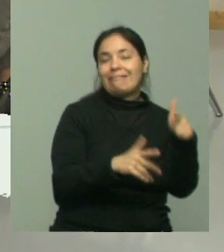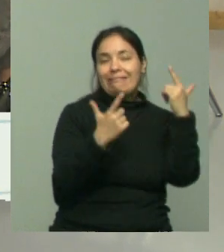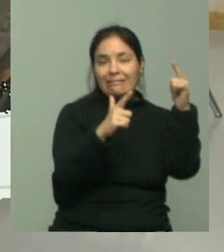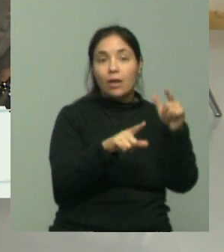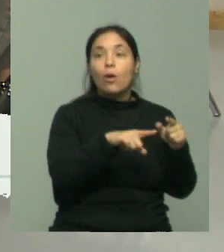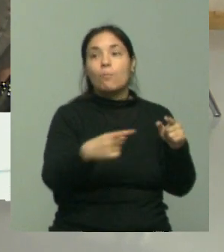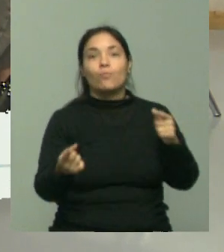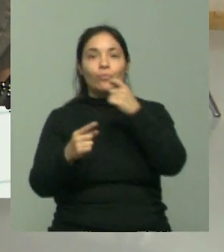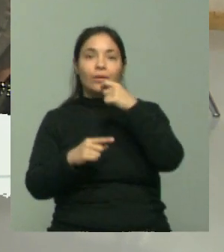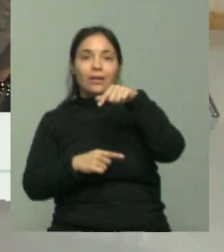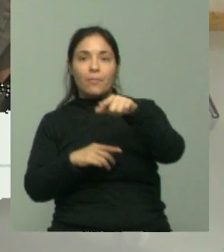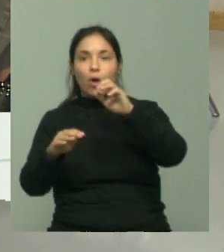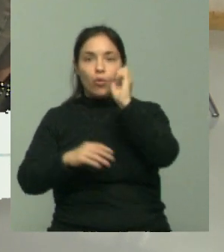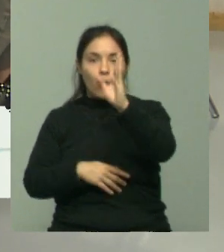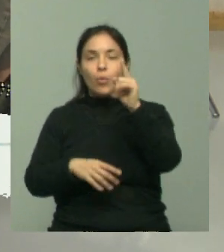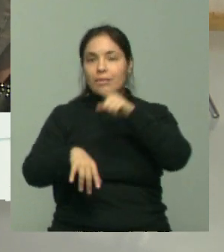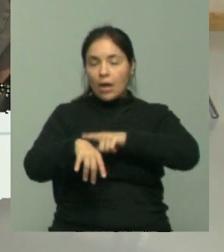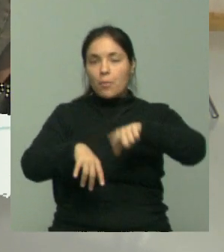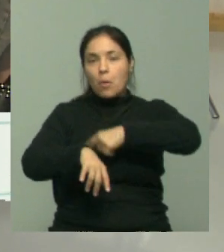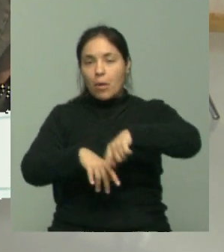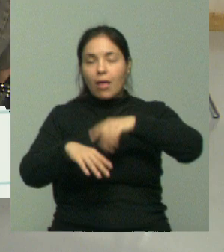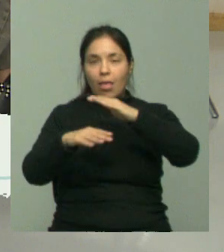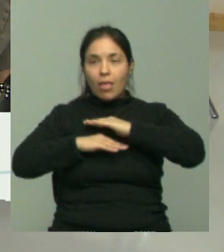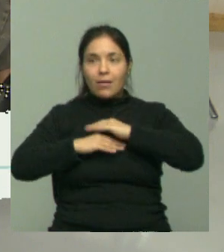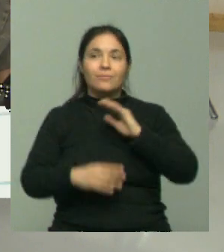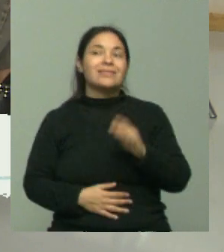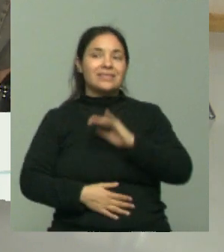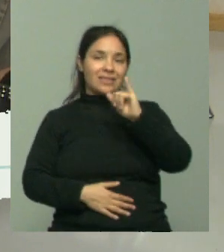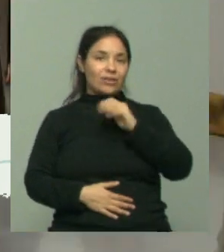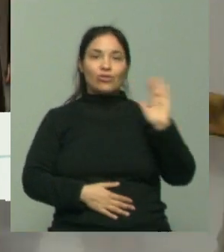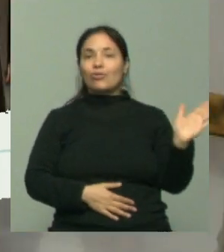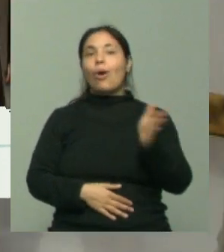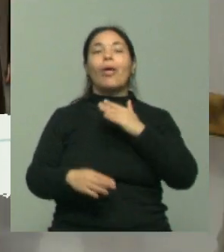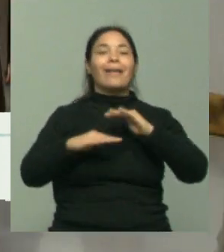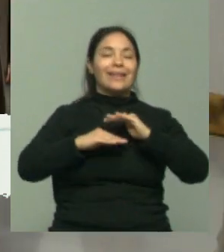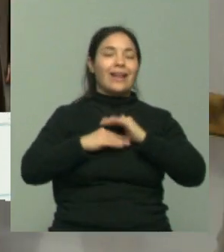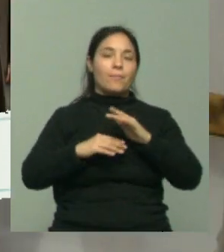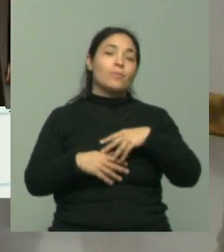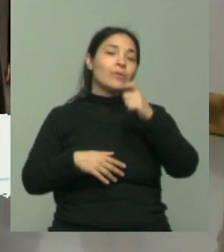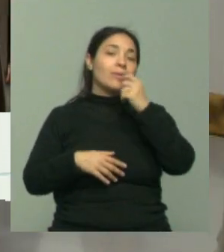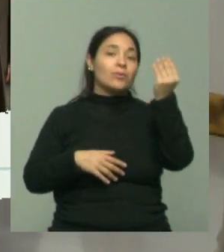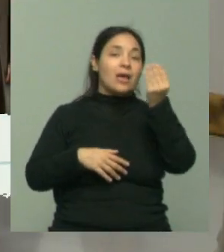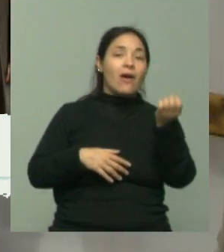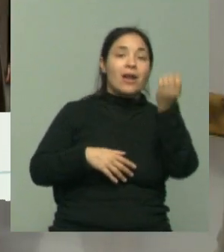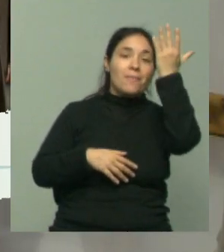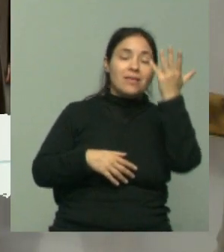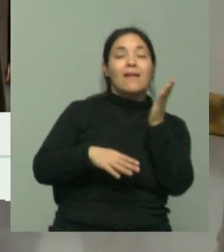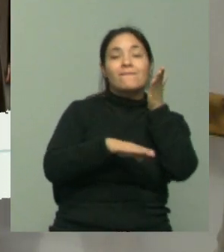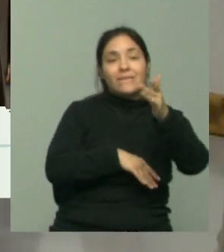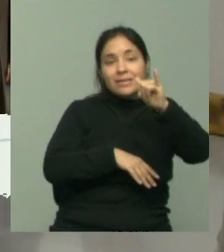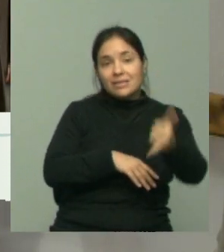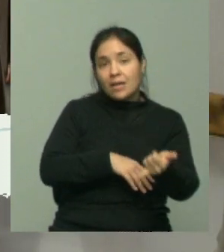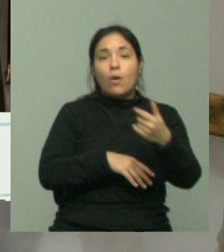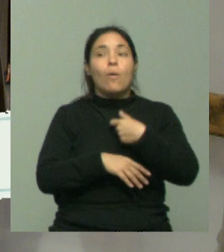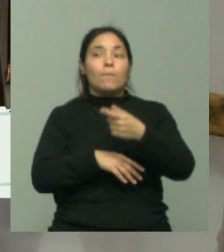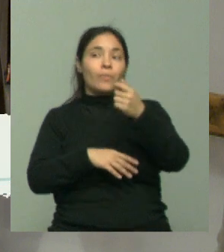tiempo en el club. Claro, todos entrenamos igual, pero está muy en el que quiere ir los sábados a la mañana, el que va los